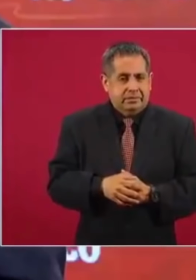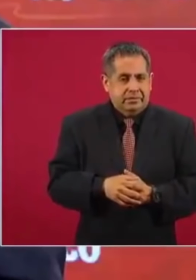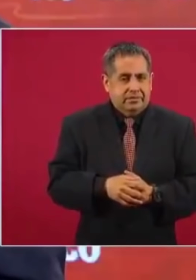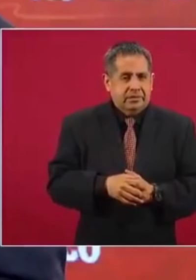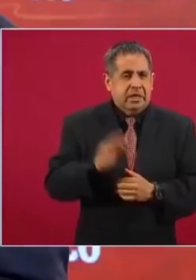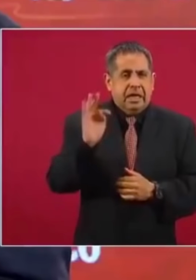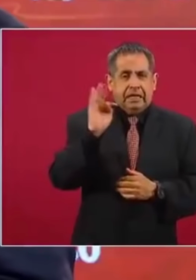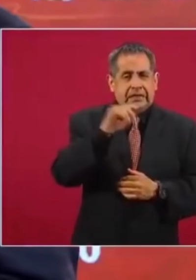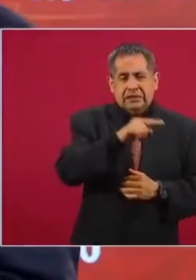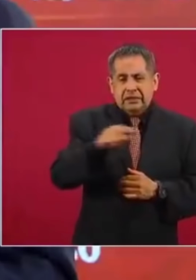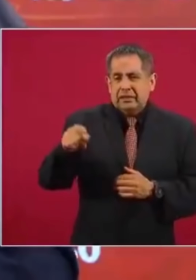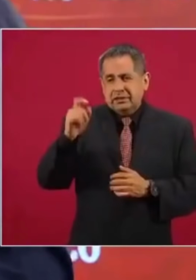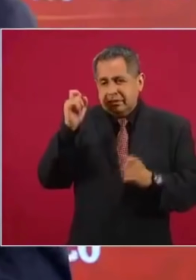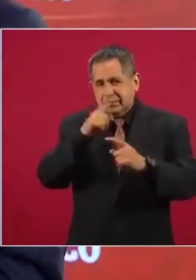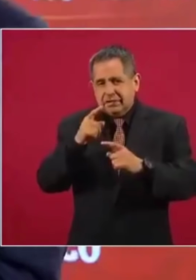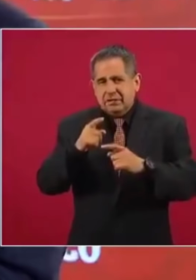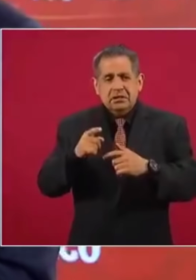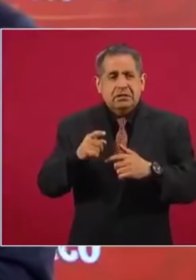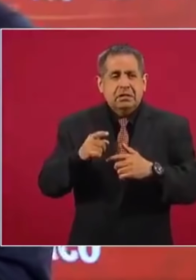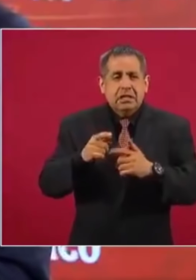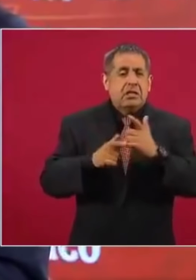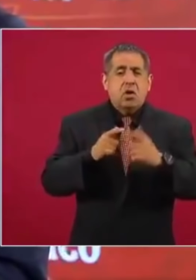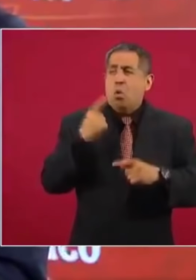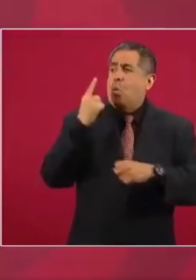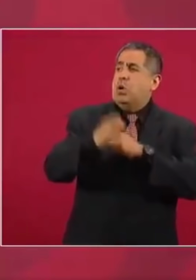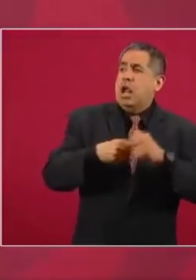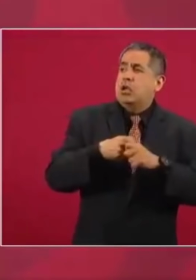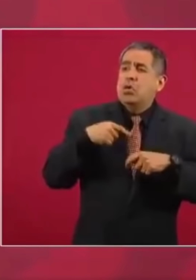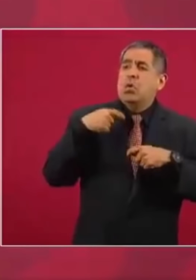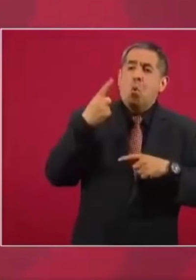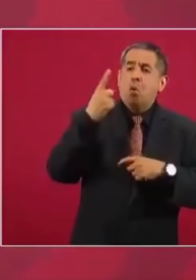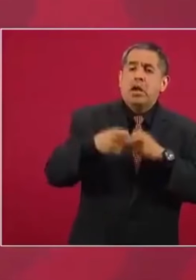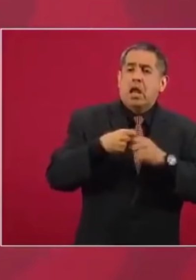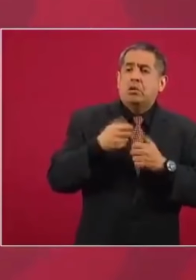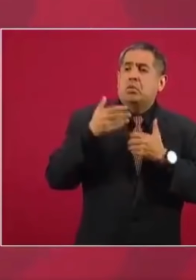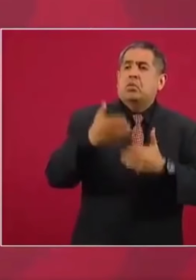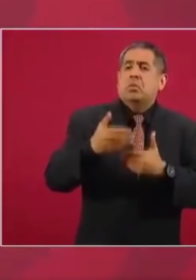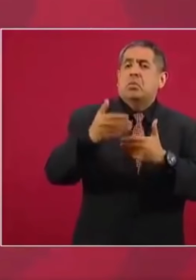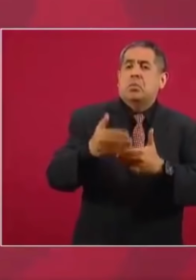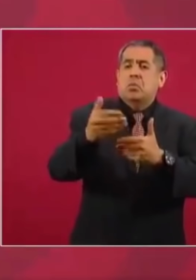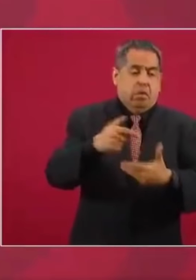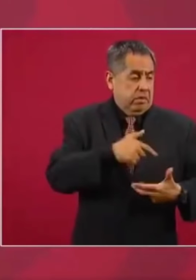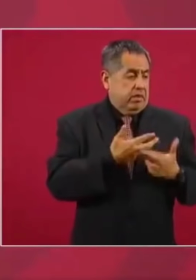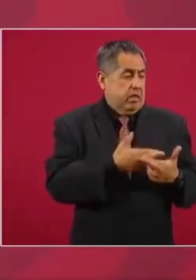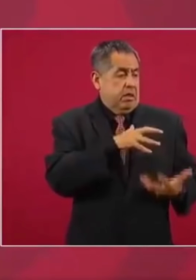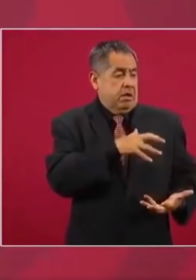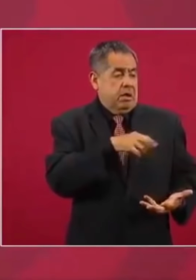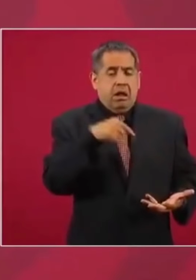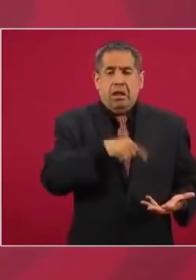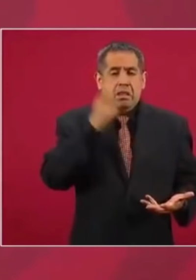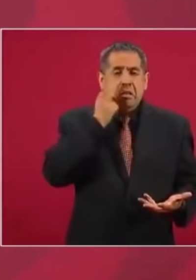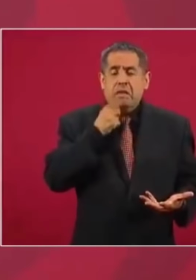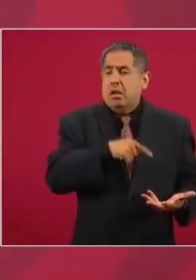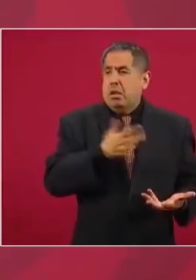la lentitud los podemos entregar el año próximo y ahí están los recursos durmiendo